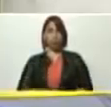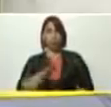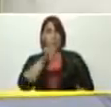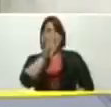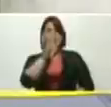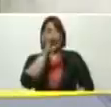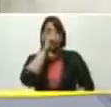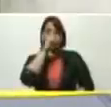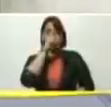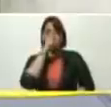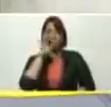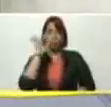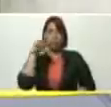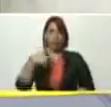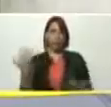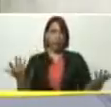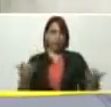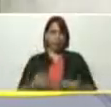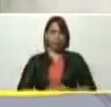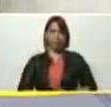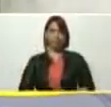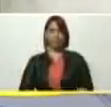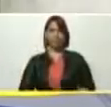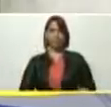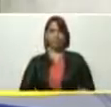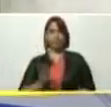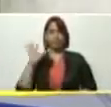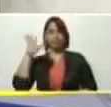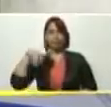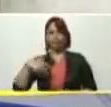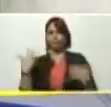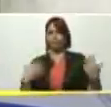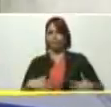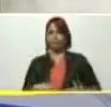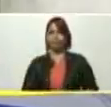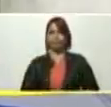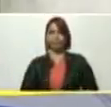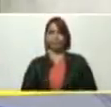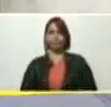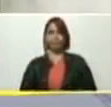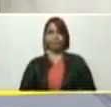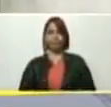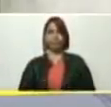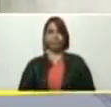4 años, Naguará, Silita, Naguará, pues.